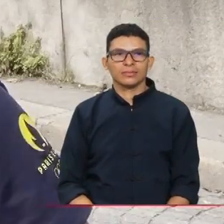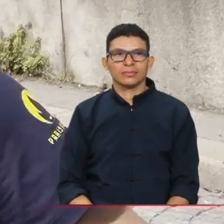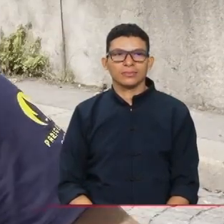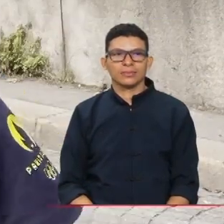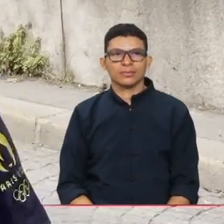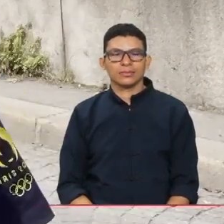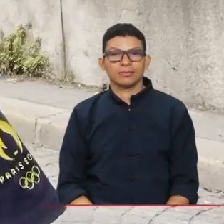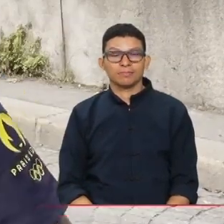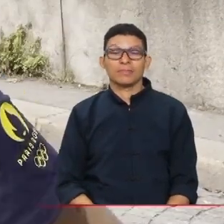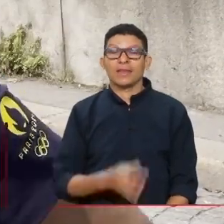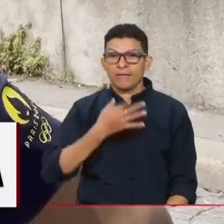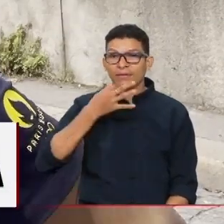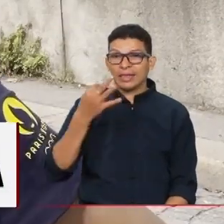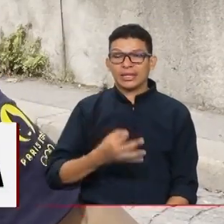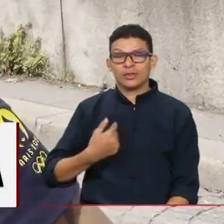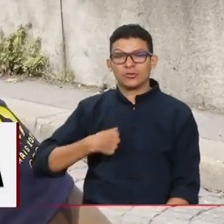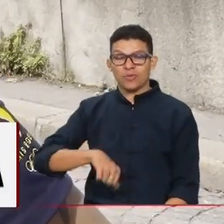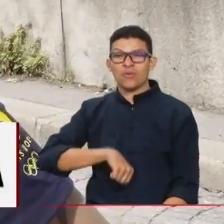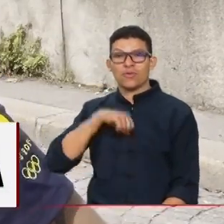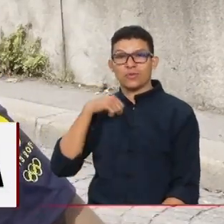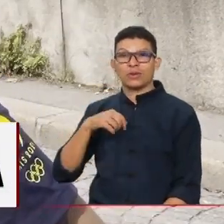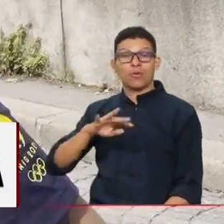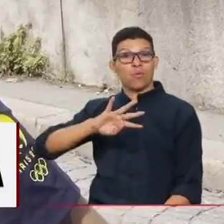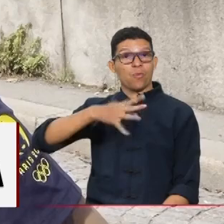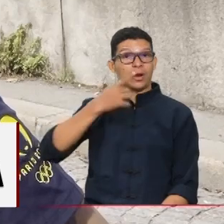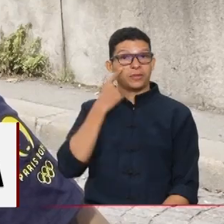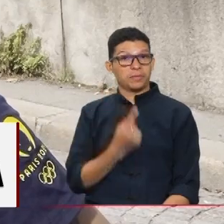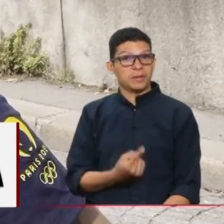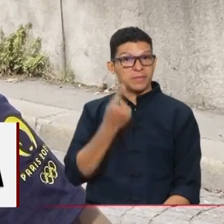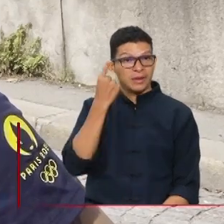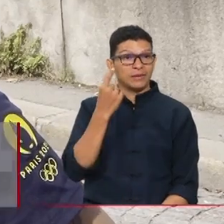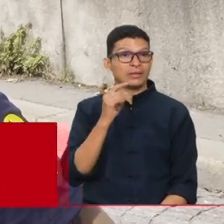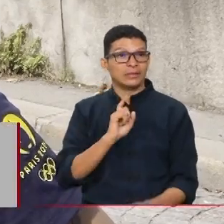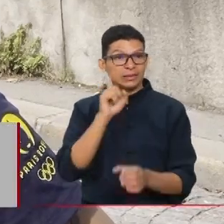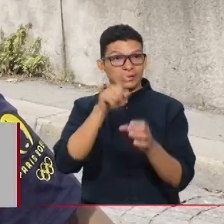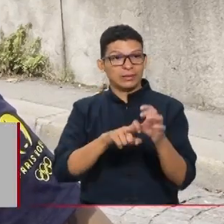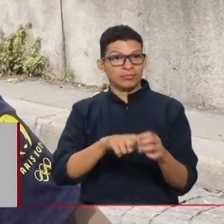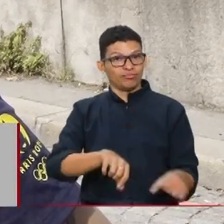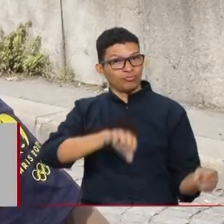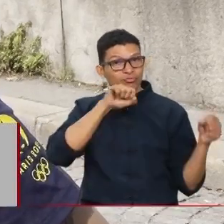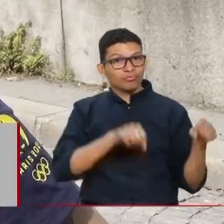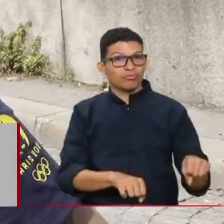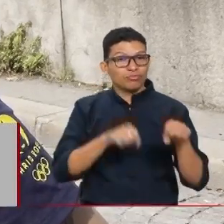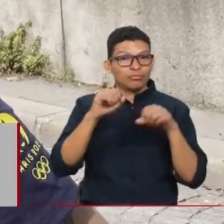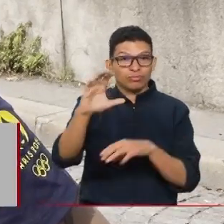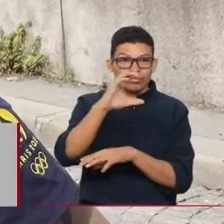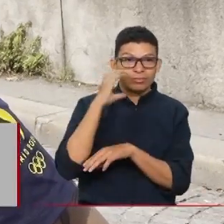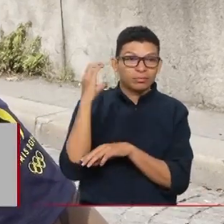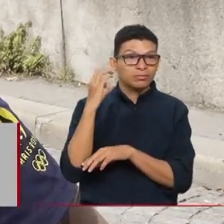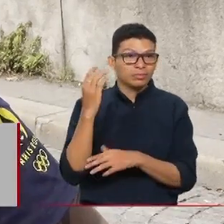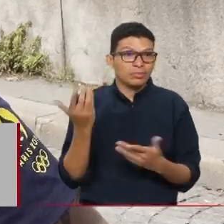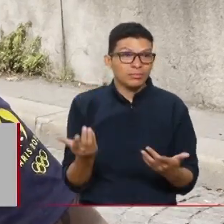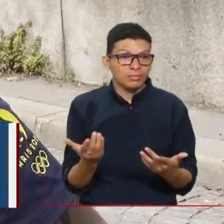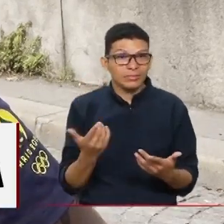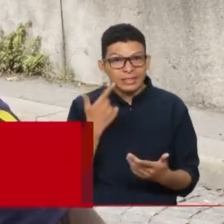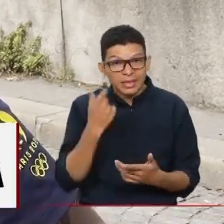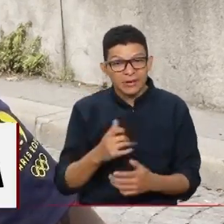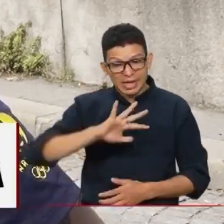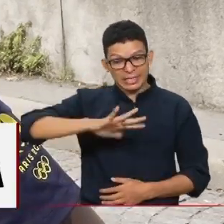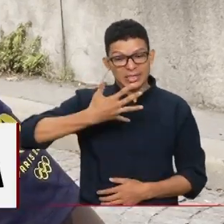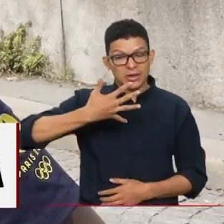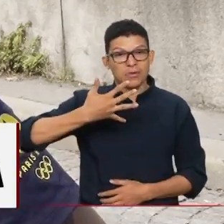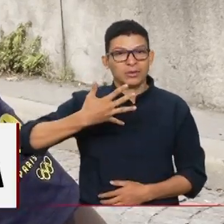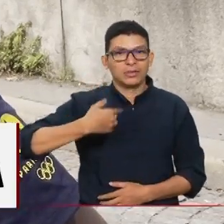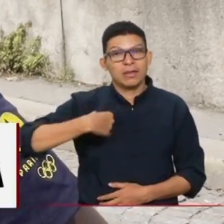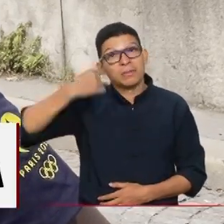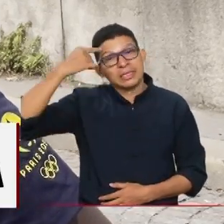Sí, en realidad estoy muy orgullosa. Cuarto puesto en los Olímpicos por primera vez el BMX Freestyle colombiano aquí. Y nada, quedar entre las cinco primeras pensé